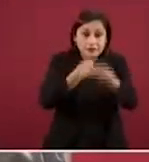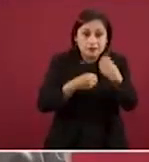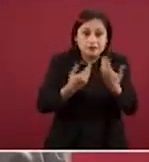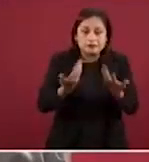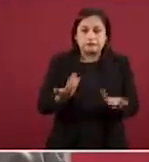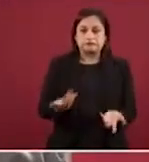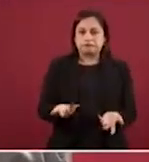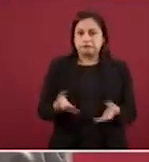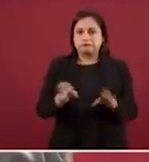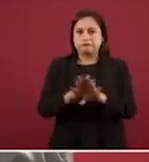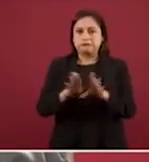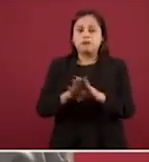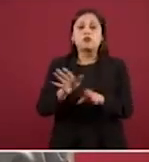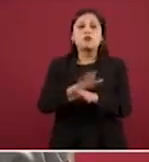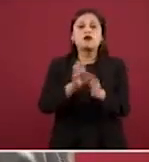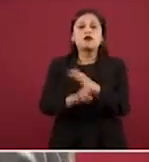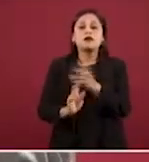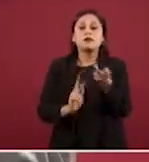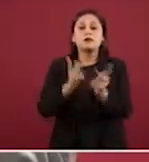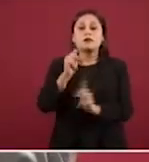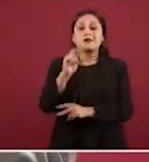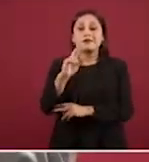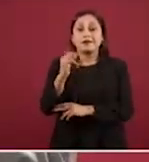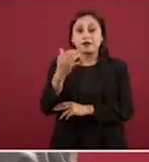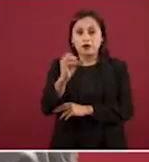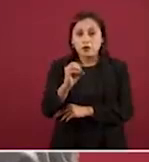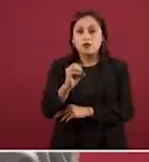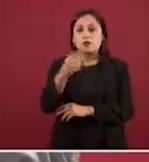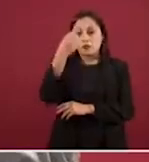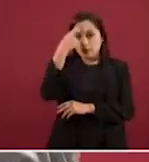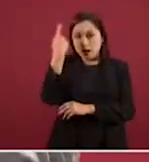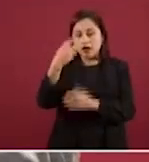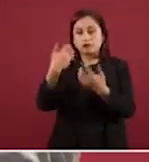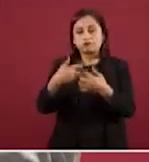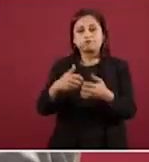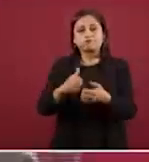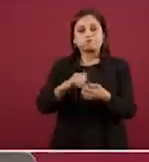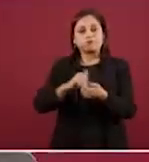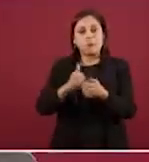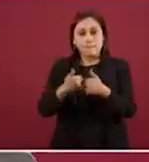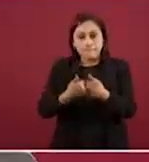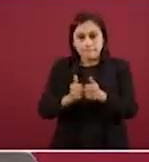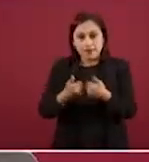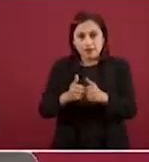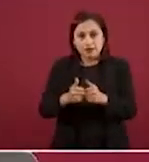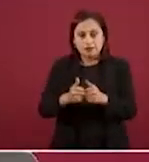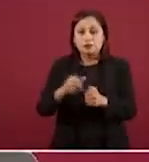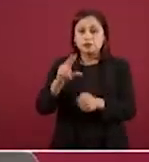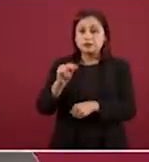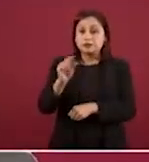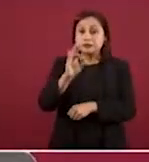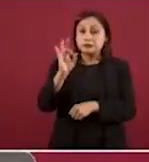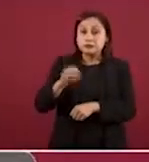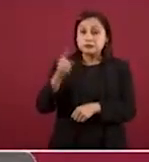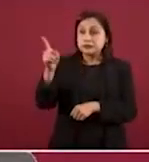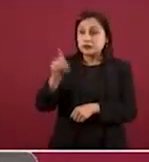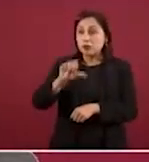trigo para el pan, 80% de lo que consumimos se